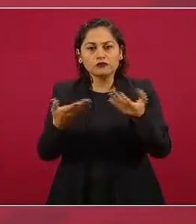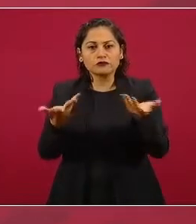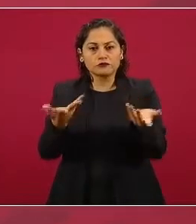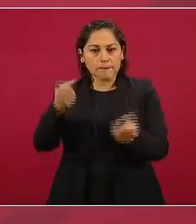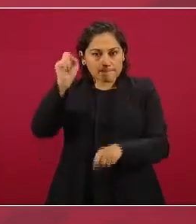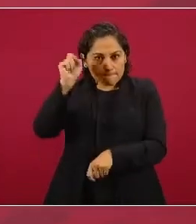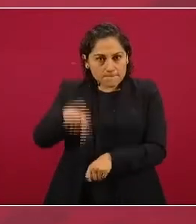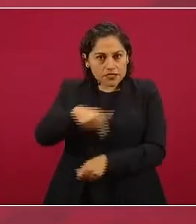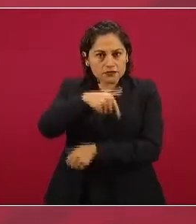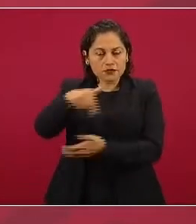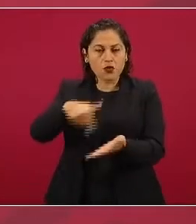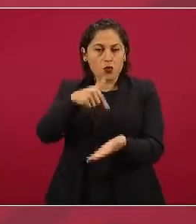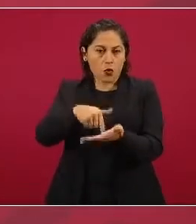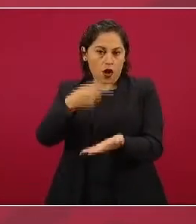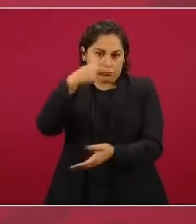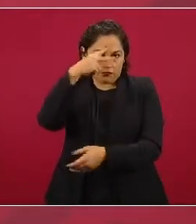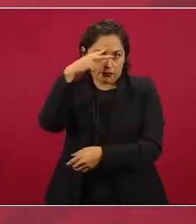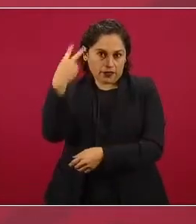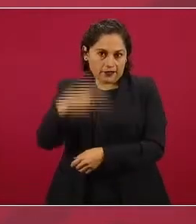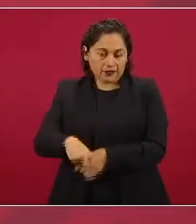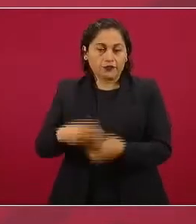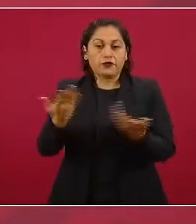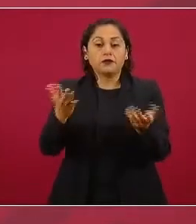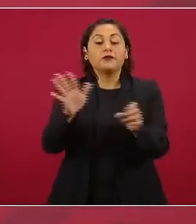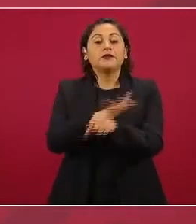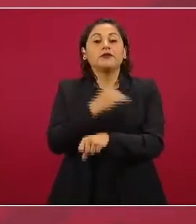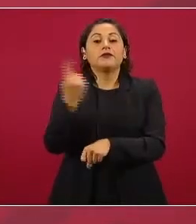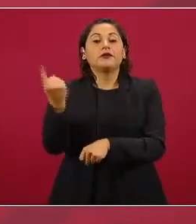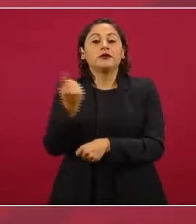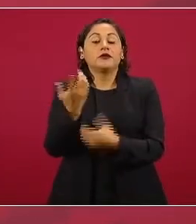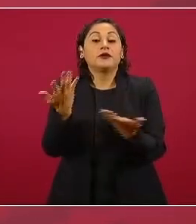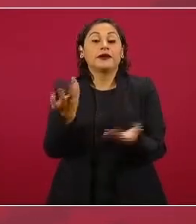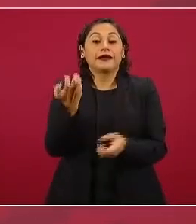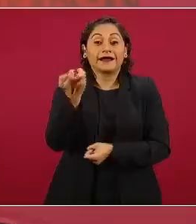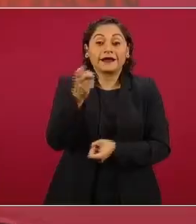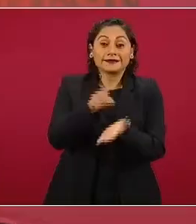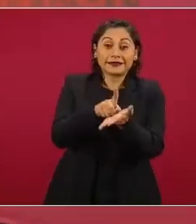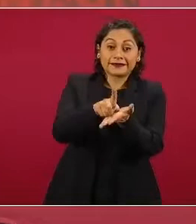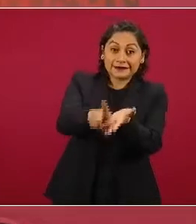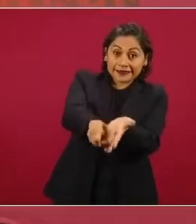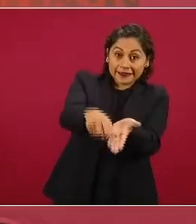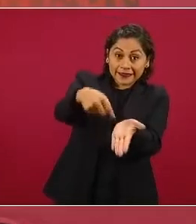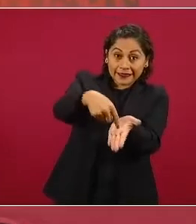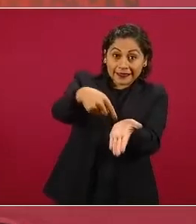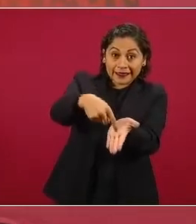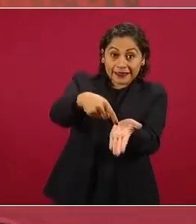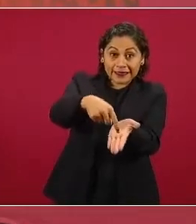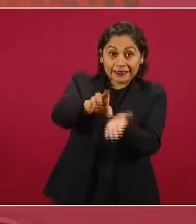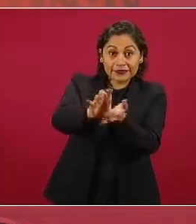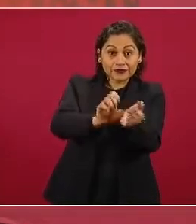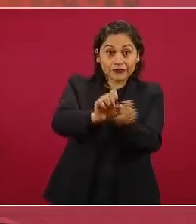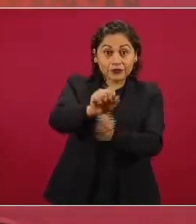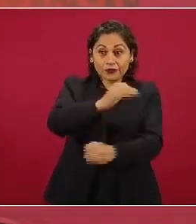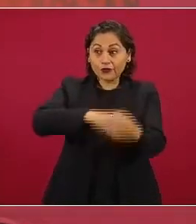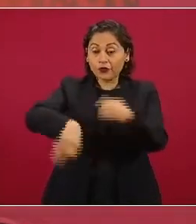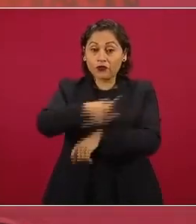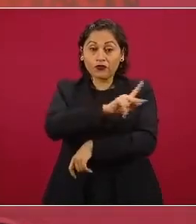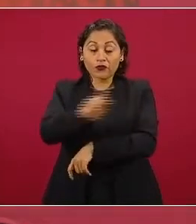en México, porque además pues es un derecho esencial de las y los ciudadanos mexicanos.